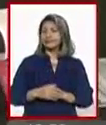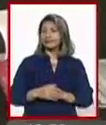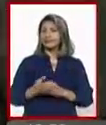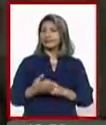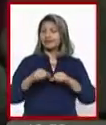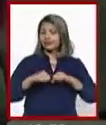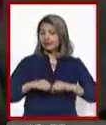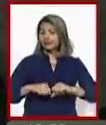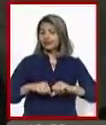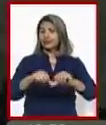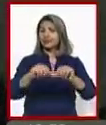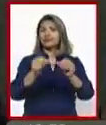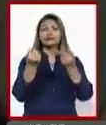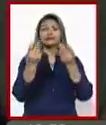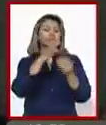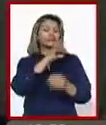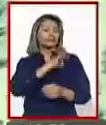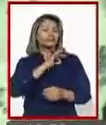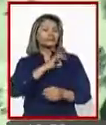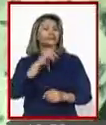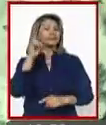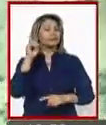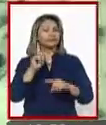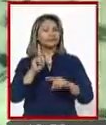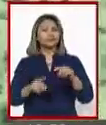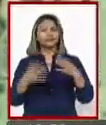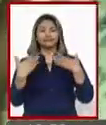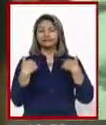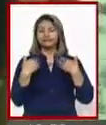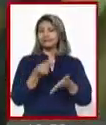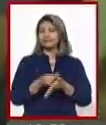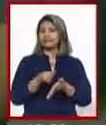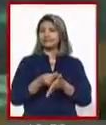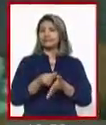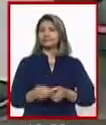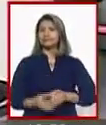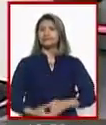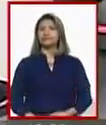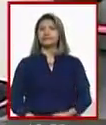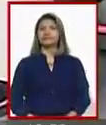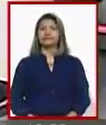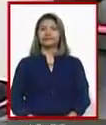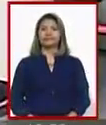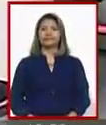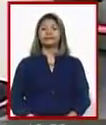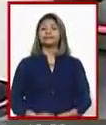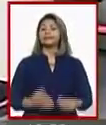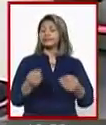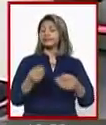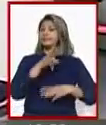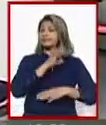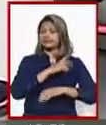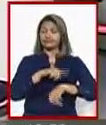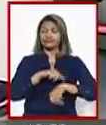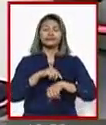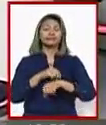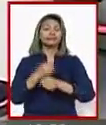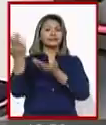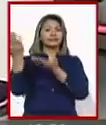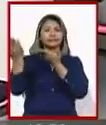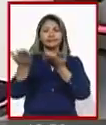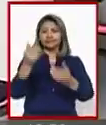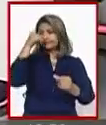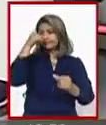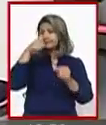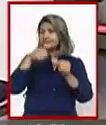manera seguida, ya que es de gran beneficio para los que no cuentan con recursos económicos. Y queremos aprovechar estos minutos para hacerle la invitación